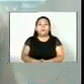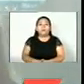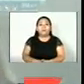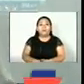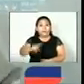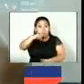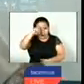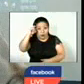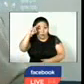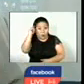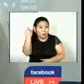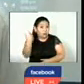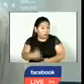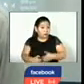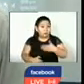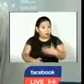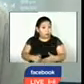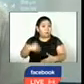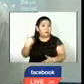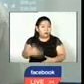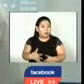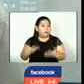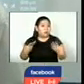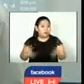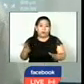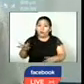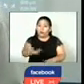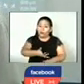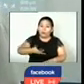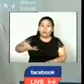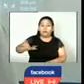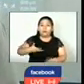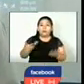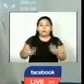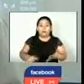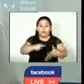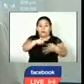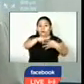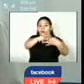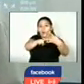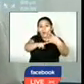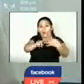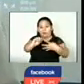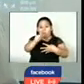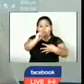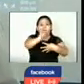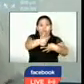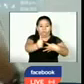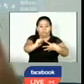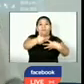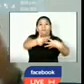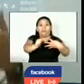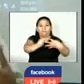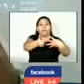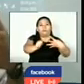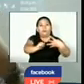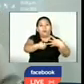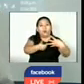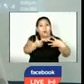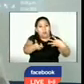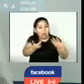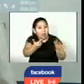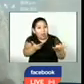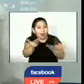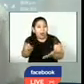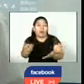avance lo que pudimos recolectar en los cuatro circuitos que habilitamos este día para brindar agua